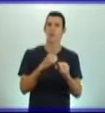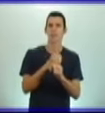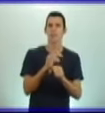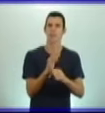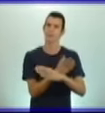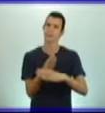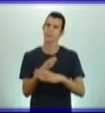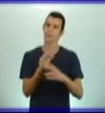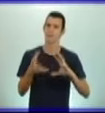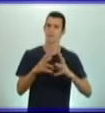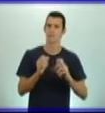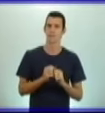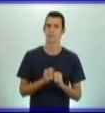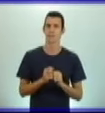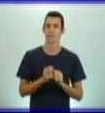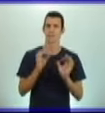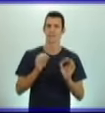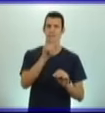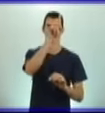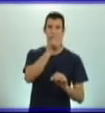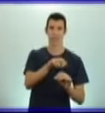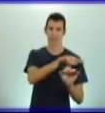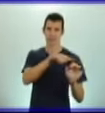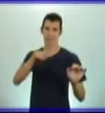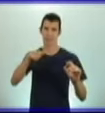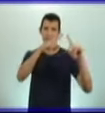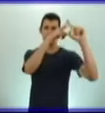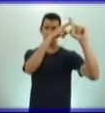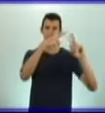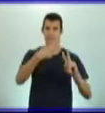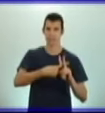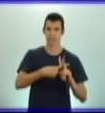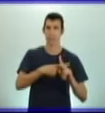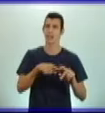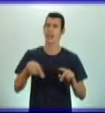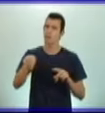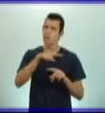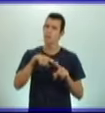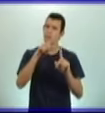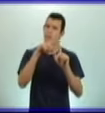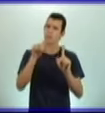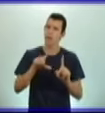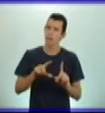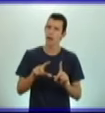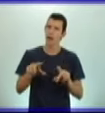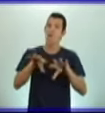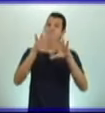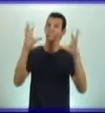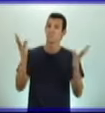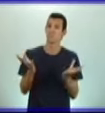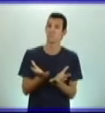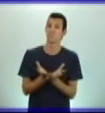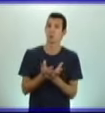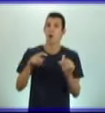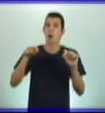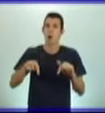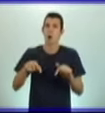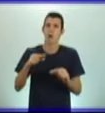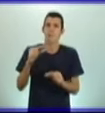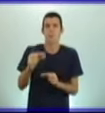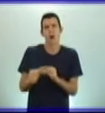propiedades de las funciones. Son temas que realmente son abarcadores, pero que nos proponemos en nuestro